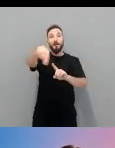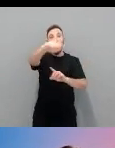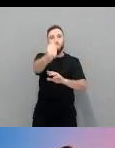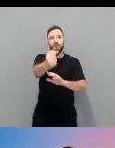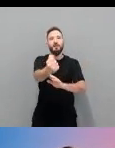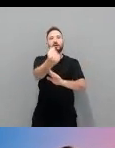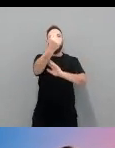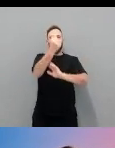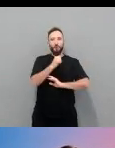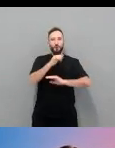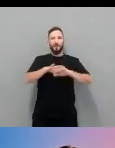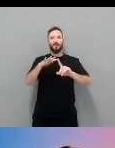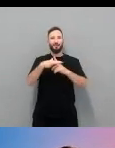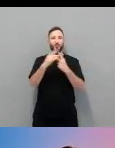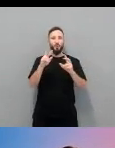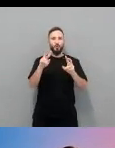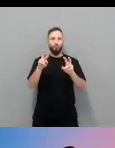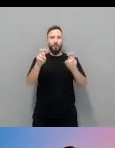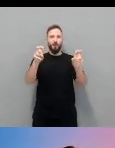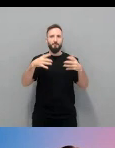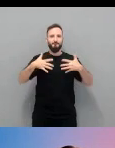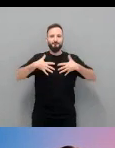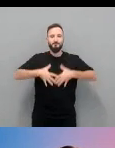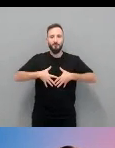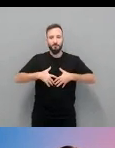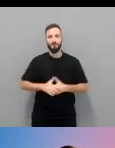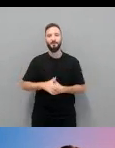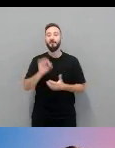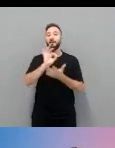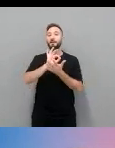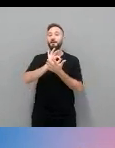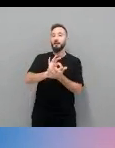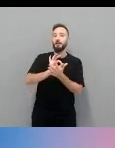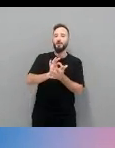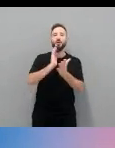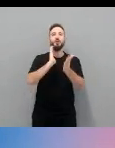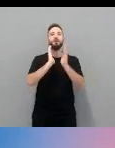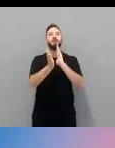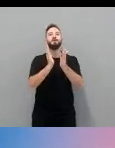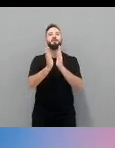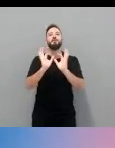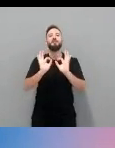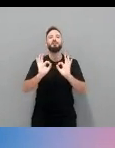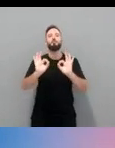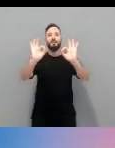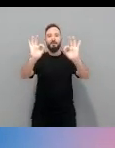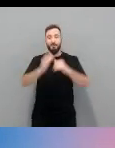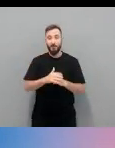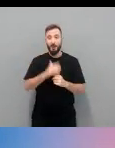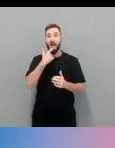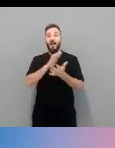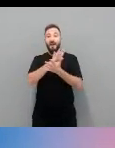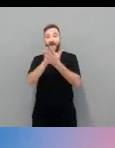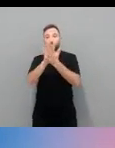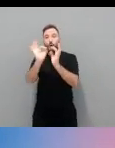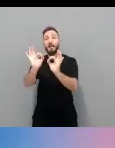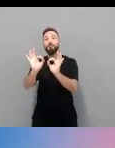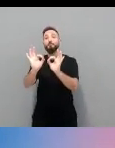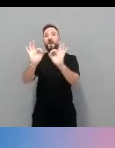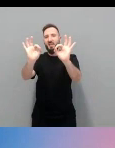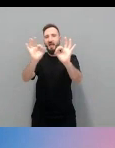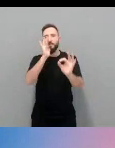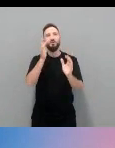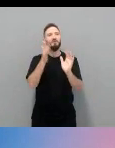nueva situación, ¿vale? Los servicios de rehabilitación especializada. Y hablo de especializada porque no son unos servicios